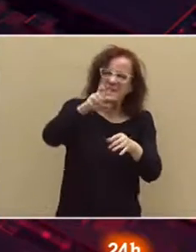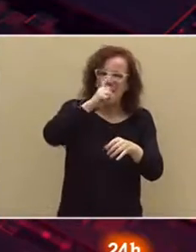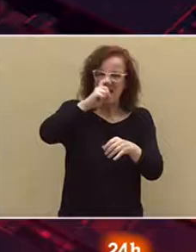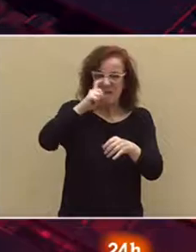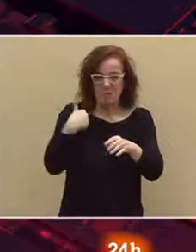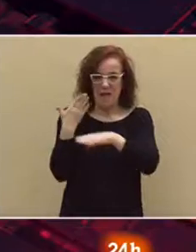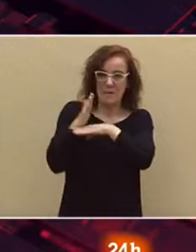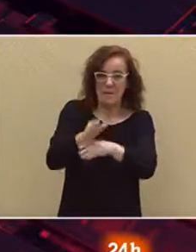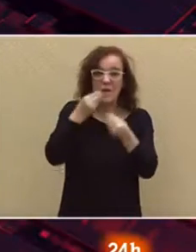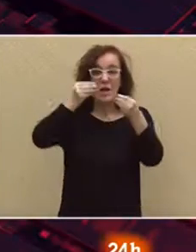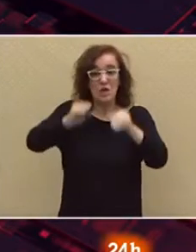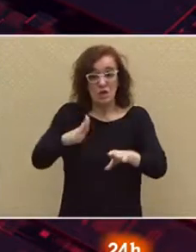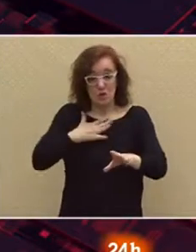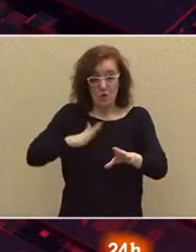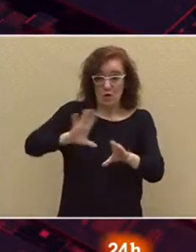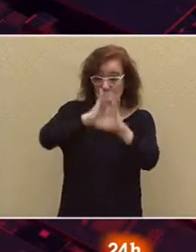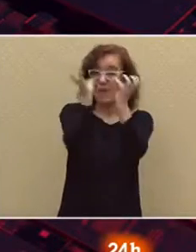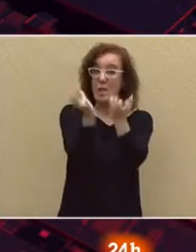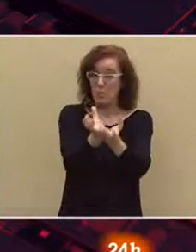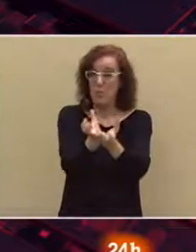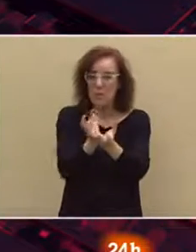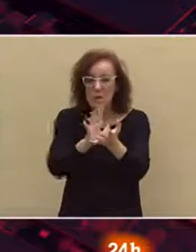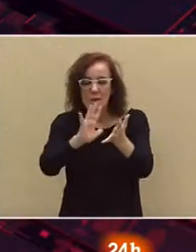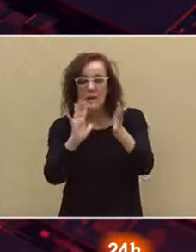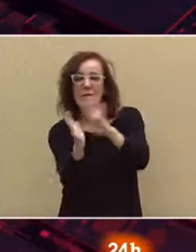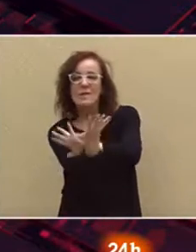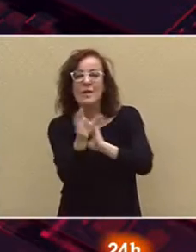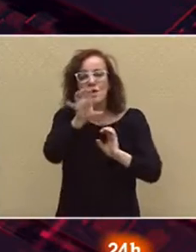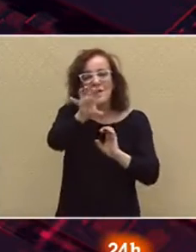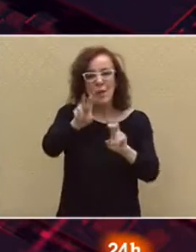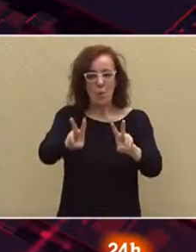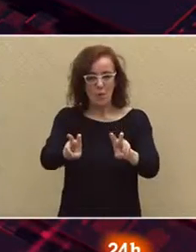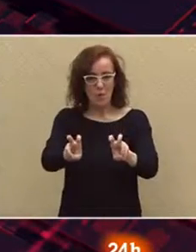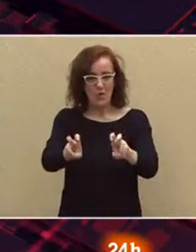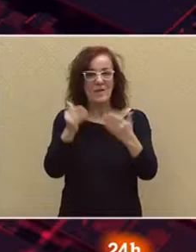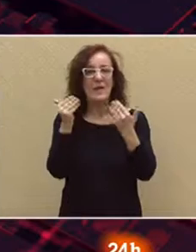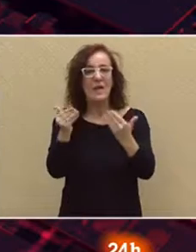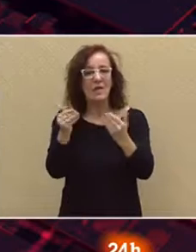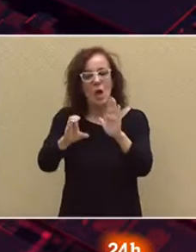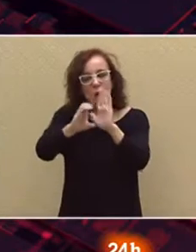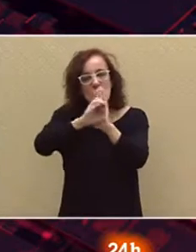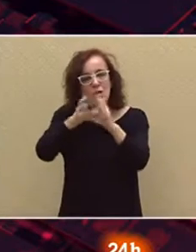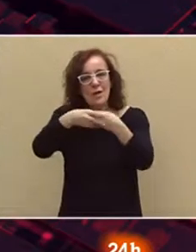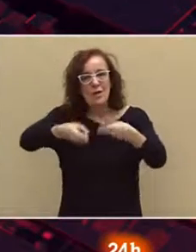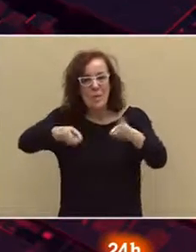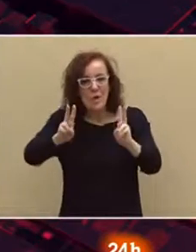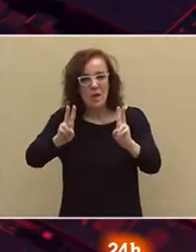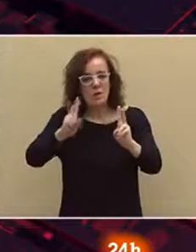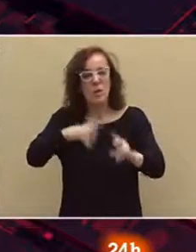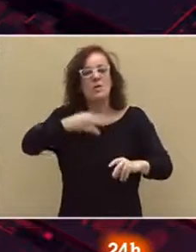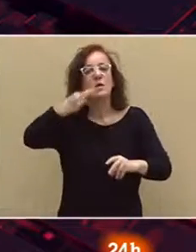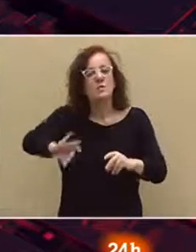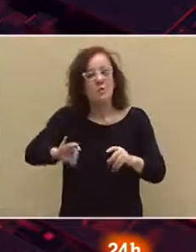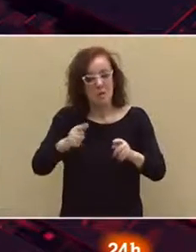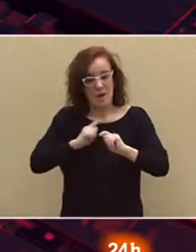de nuestro continente y del mundo, se transformó en una nación moderna gracias a la Constitución democrática que fue capaz de darse a sí misma